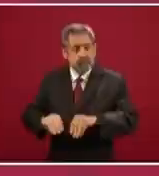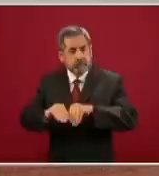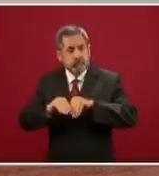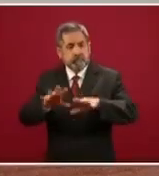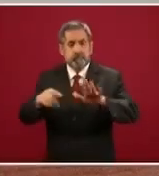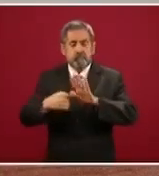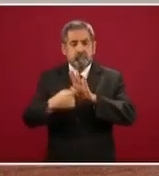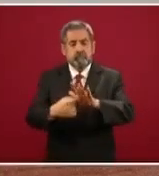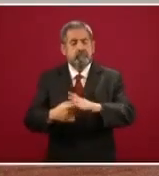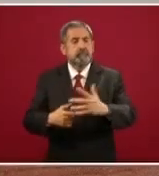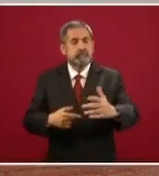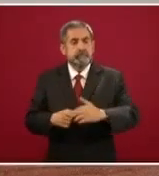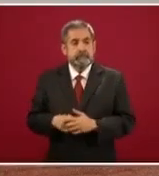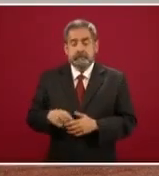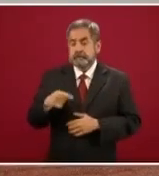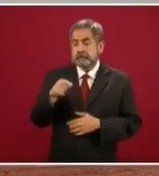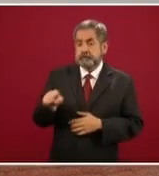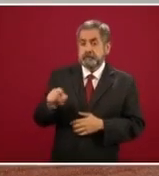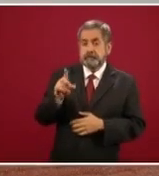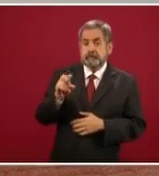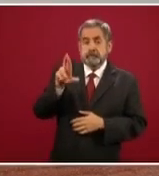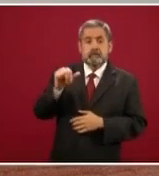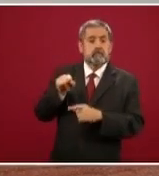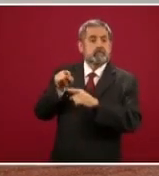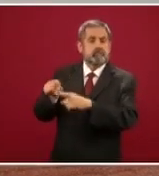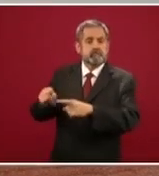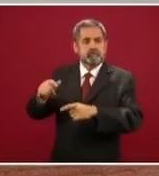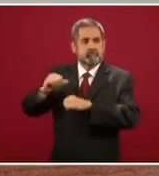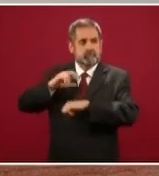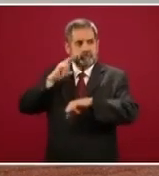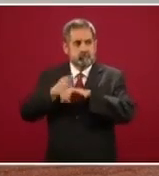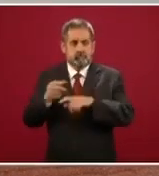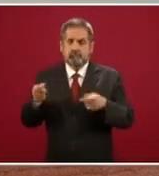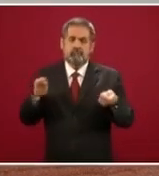que la doctora, que es la que coordina